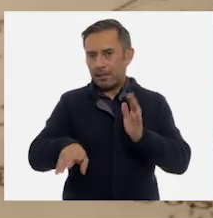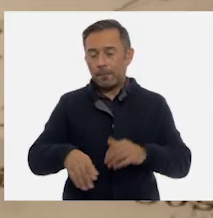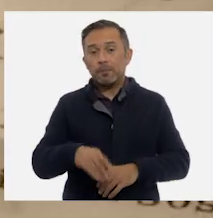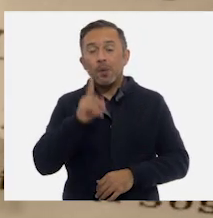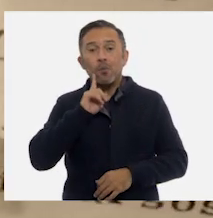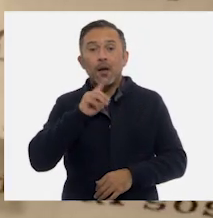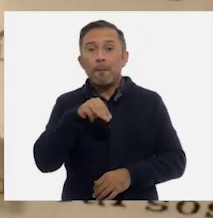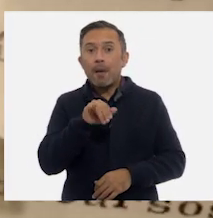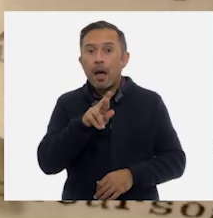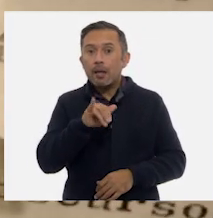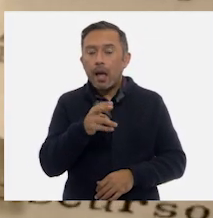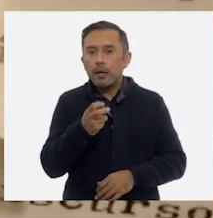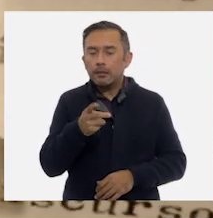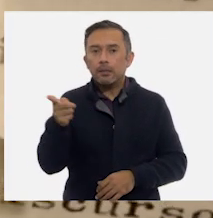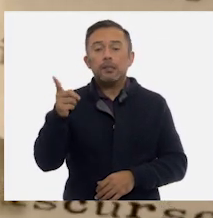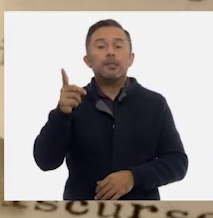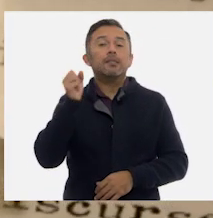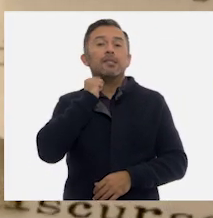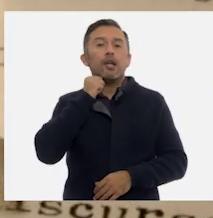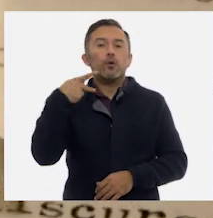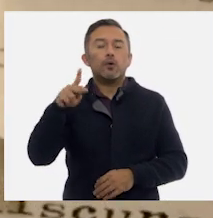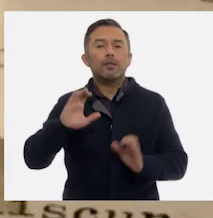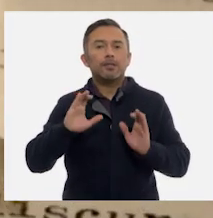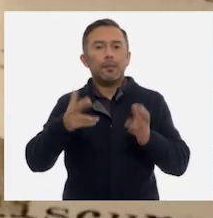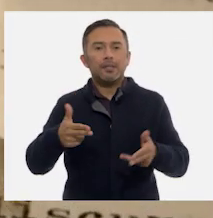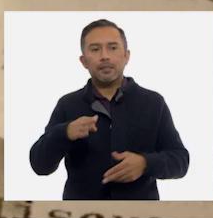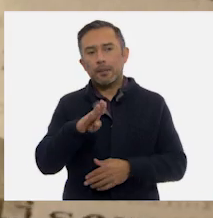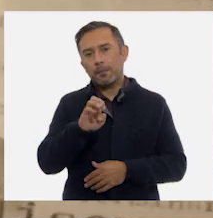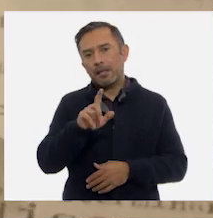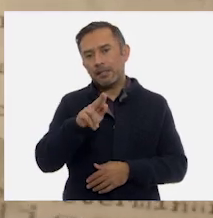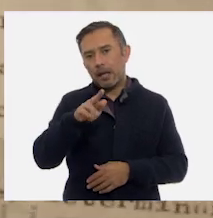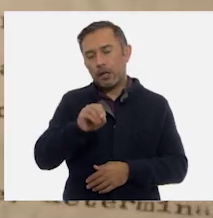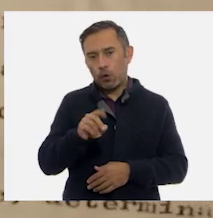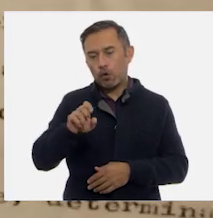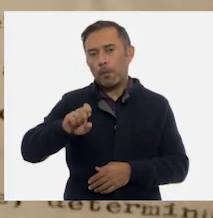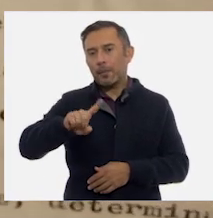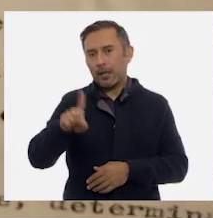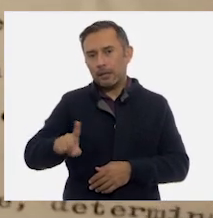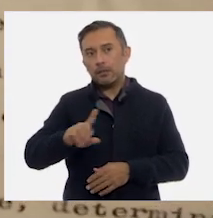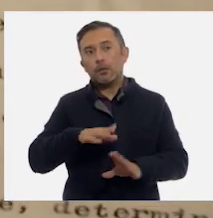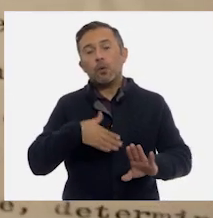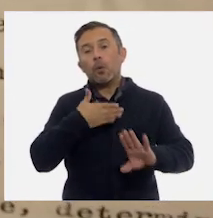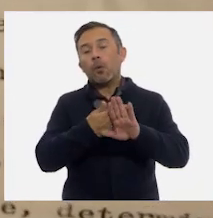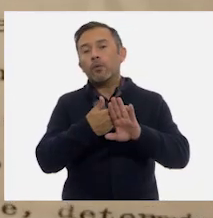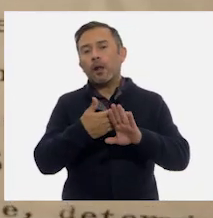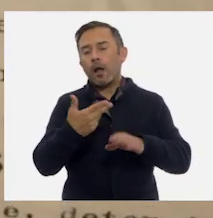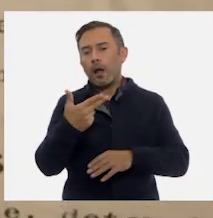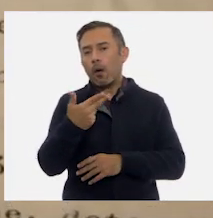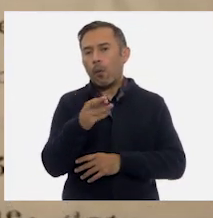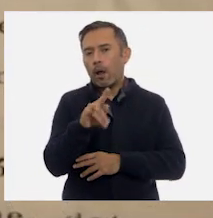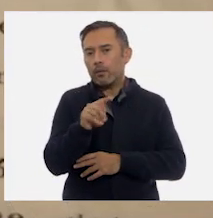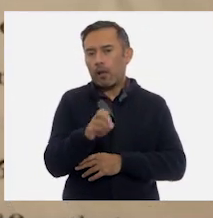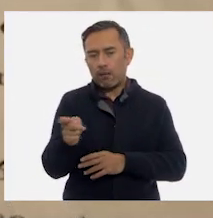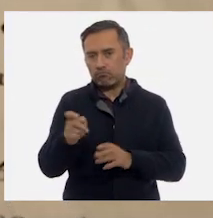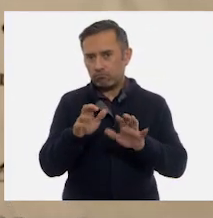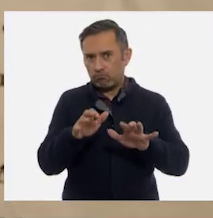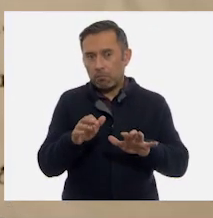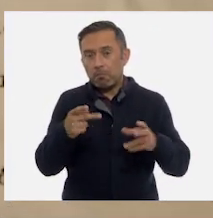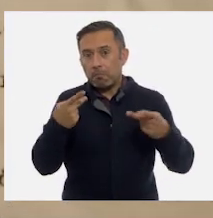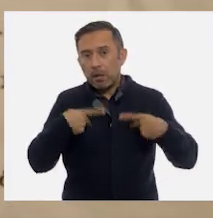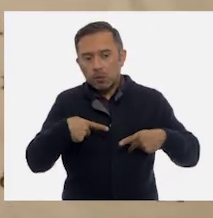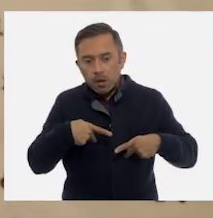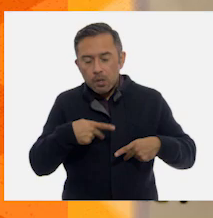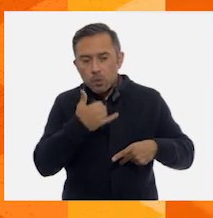conocer el discurso del senador chiapaneco Belisario Domínguez contra Huerta, que por temor a las represalias nadie aceptó publicar.